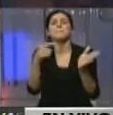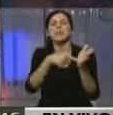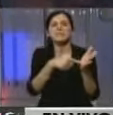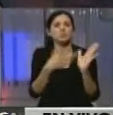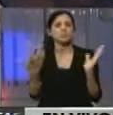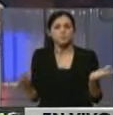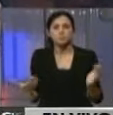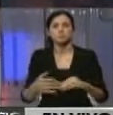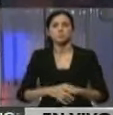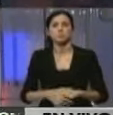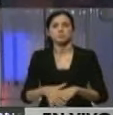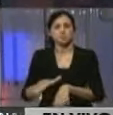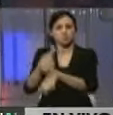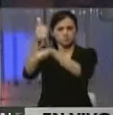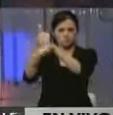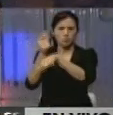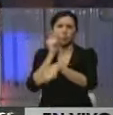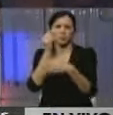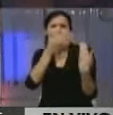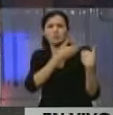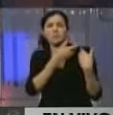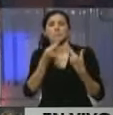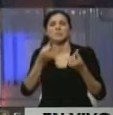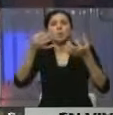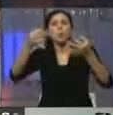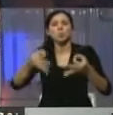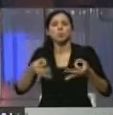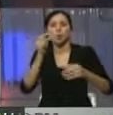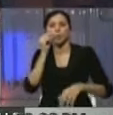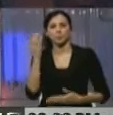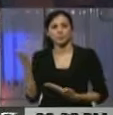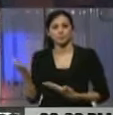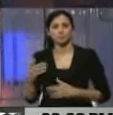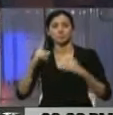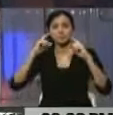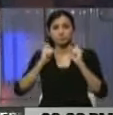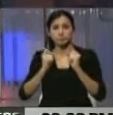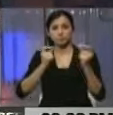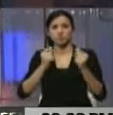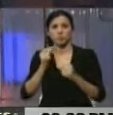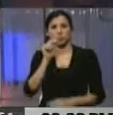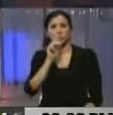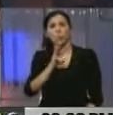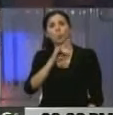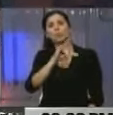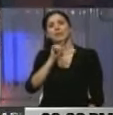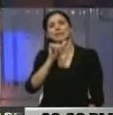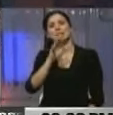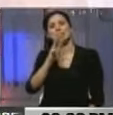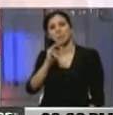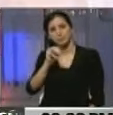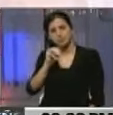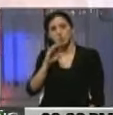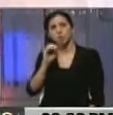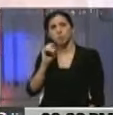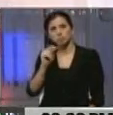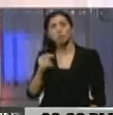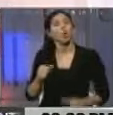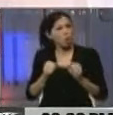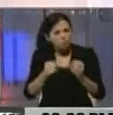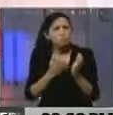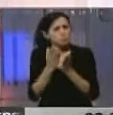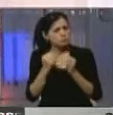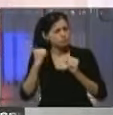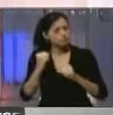el superintendente de precios justos, compañero economista William Contreras. Siga duro, compañero William